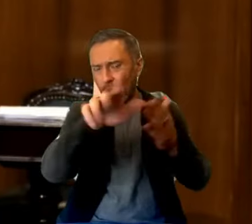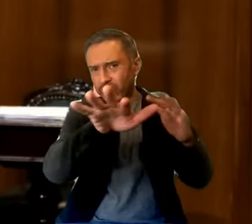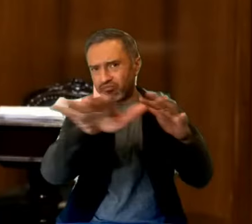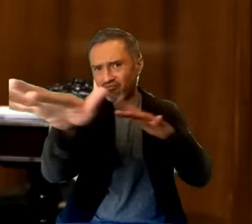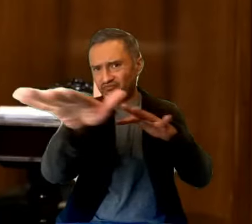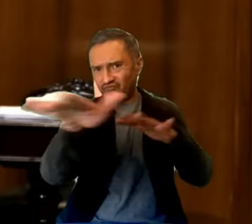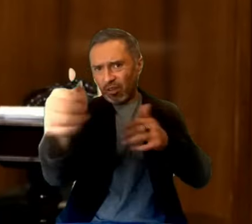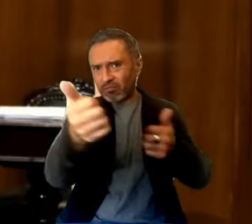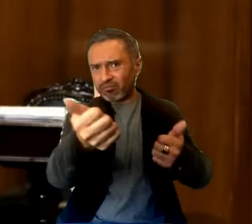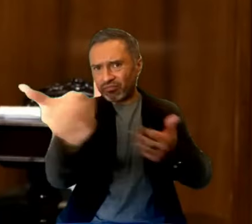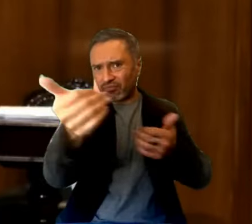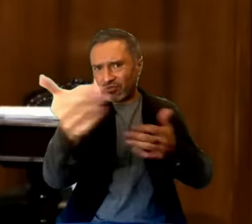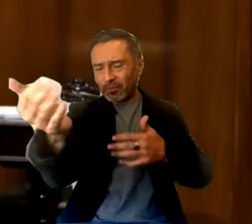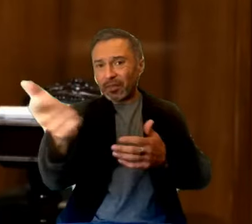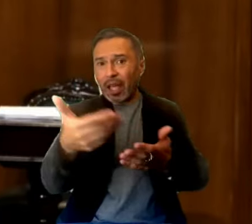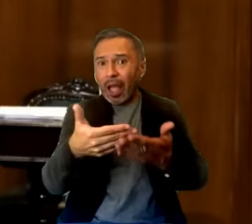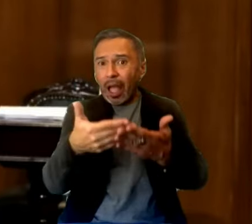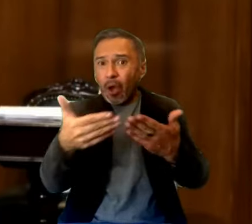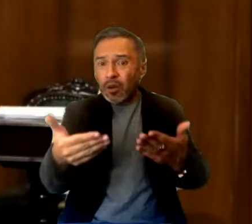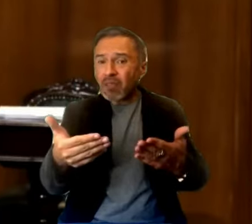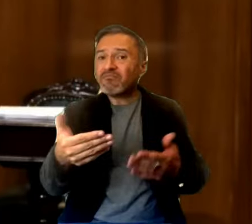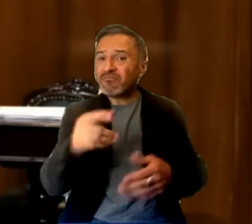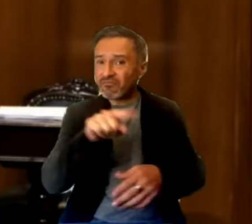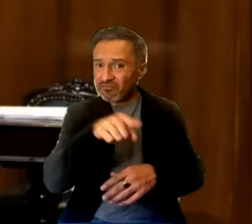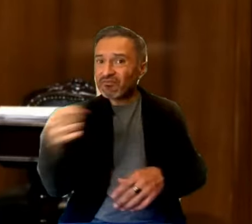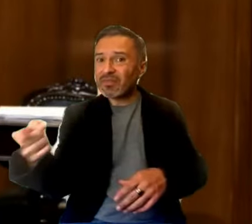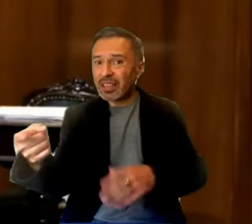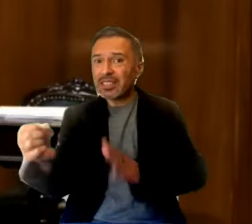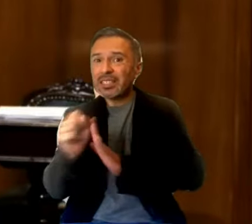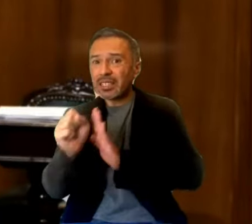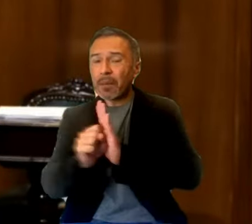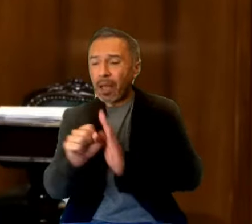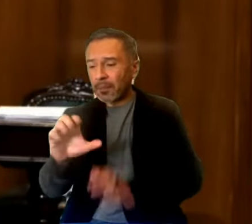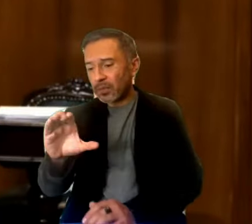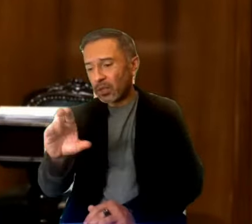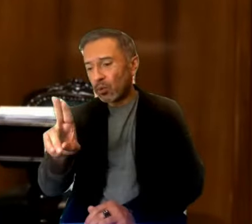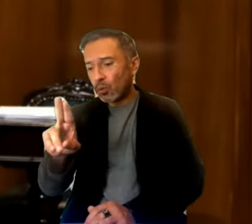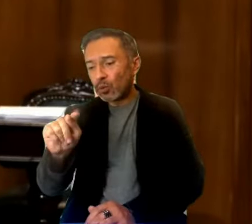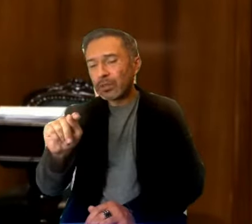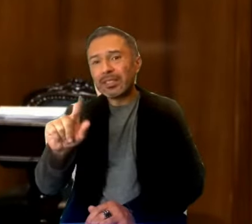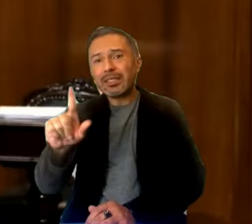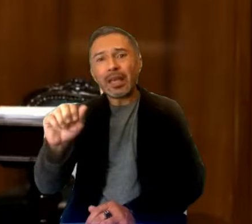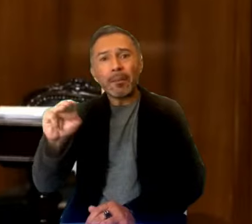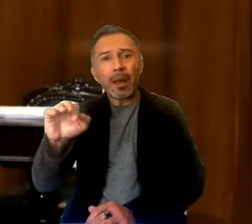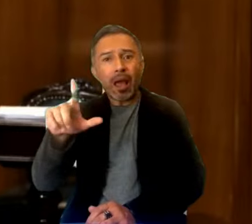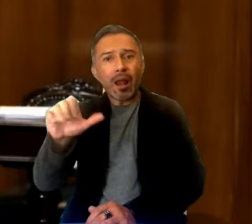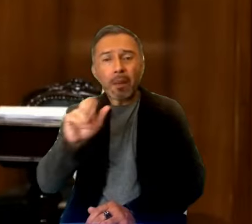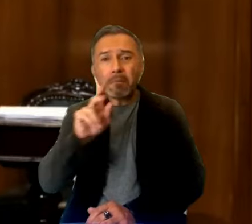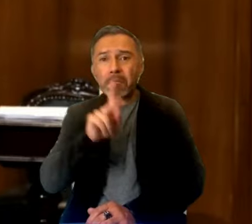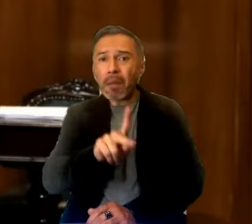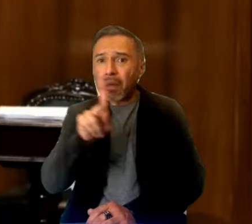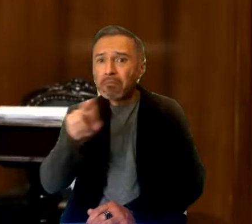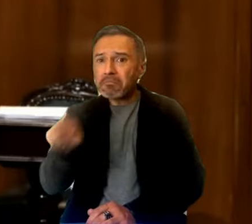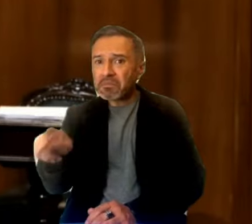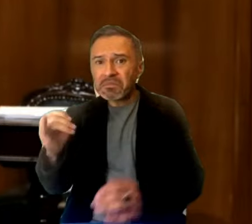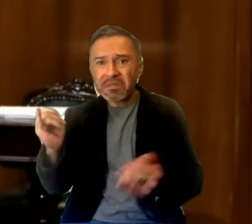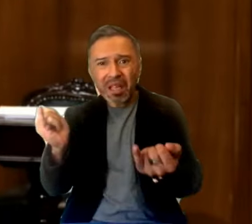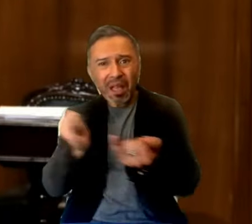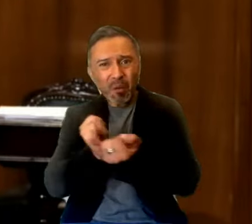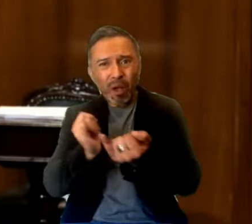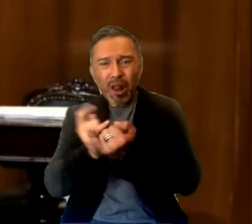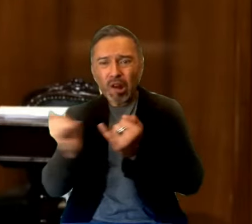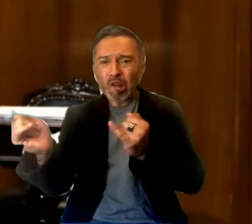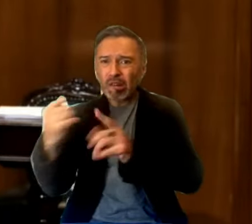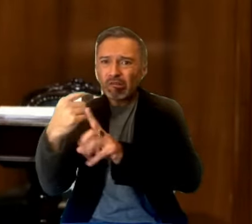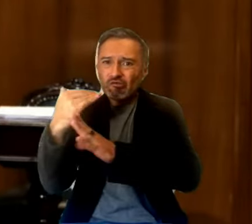se agota el sistema Cutzamala hasta niveles que ya podemos notar. En